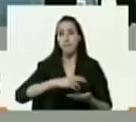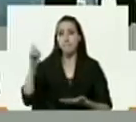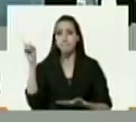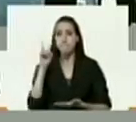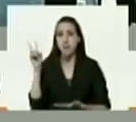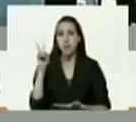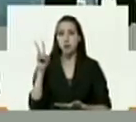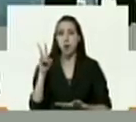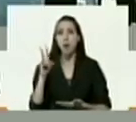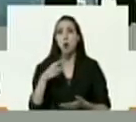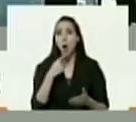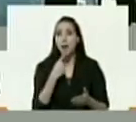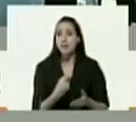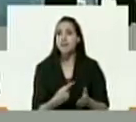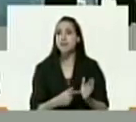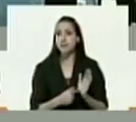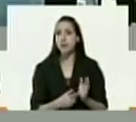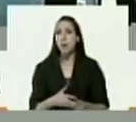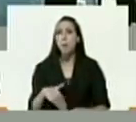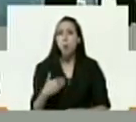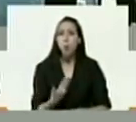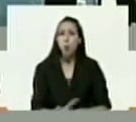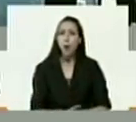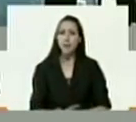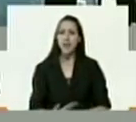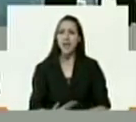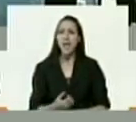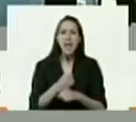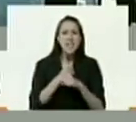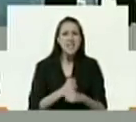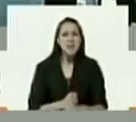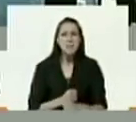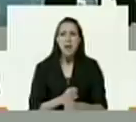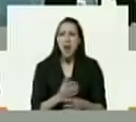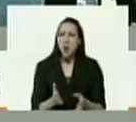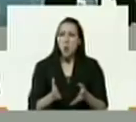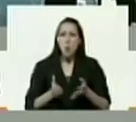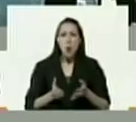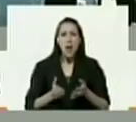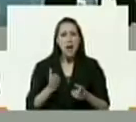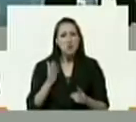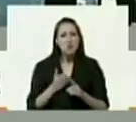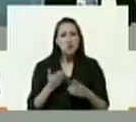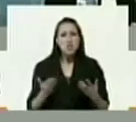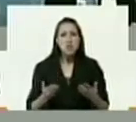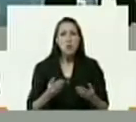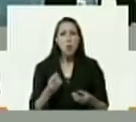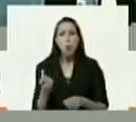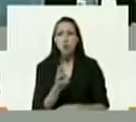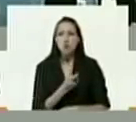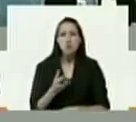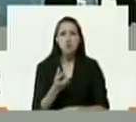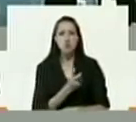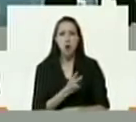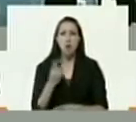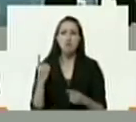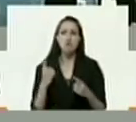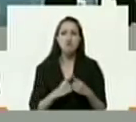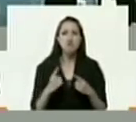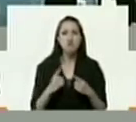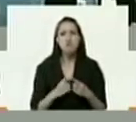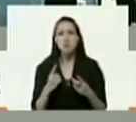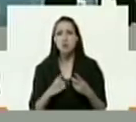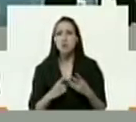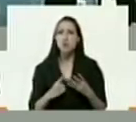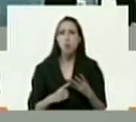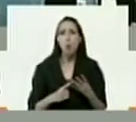¿Puede decirnos qué espera lograr con esto? ¿Usted busca algún tipo de voto